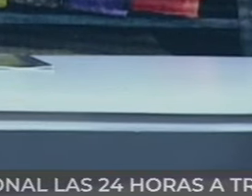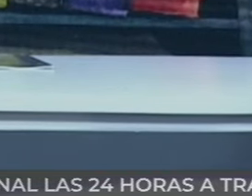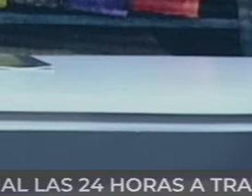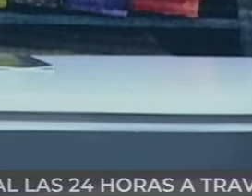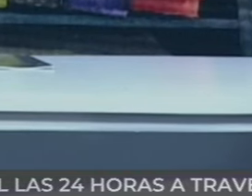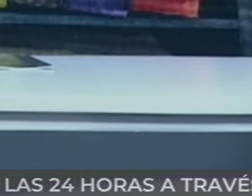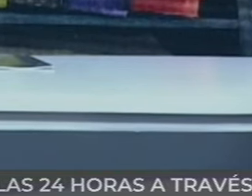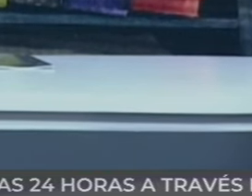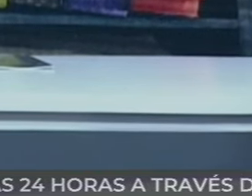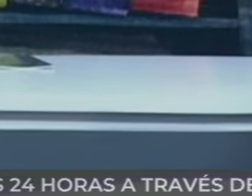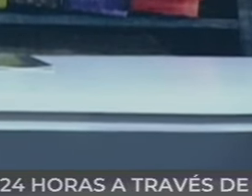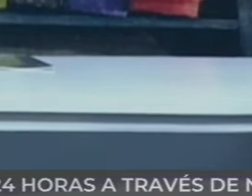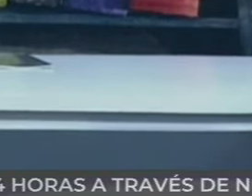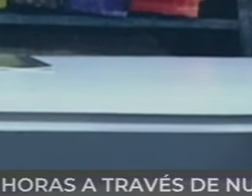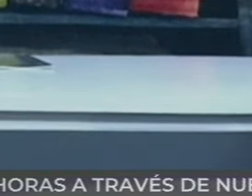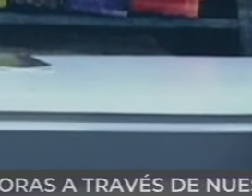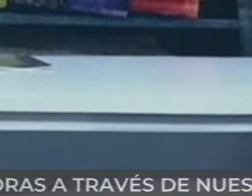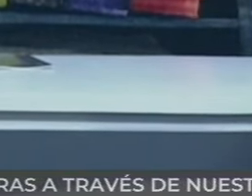Pendiente.